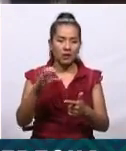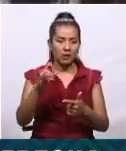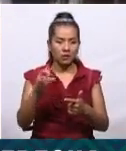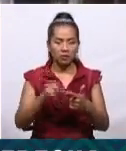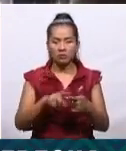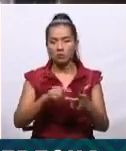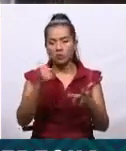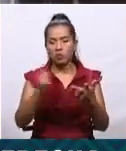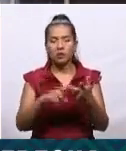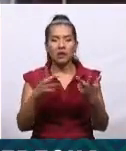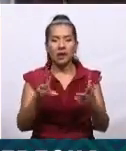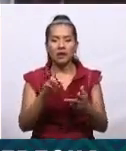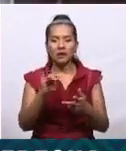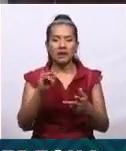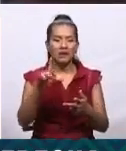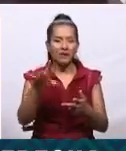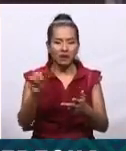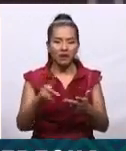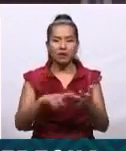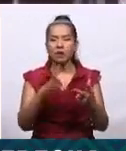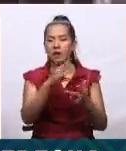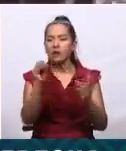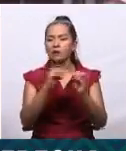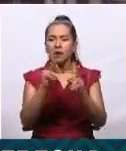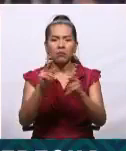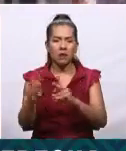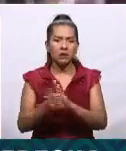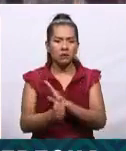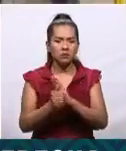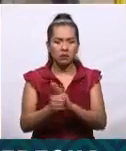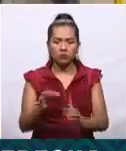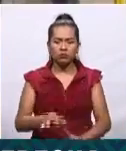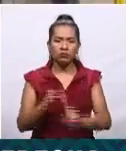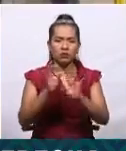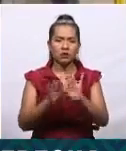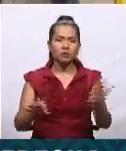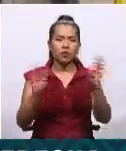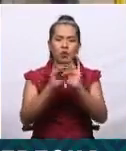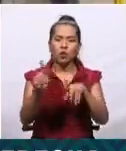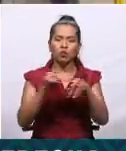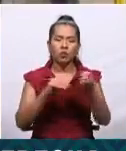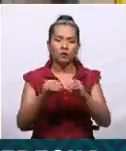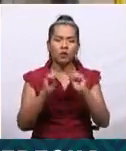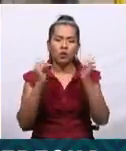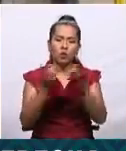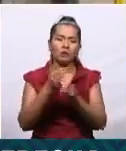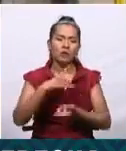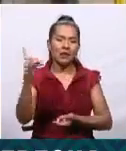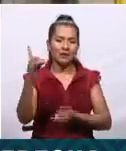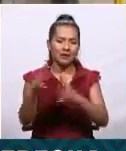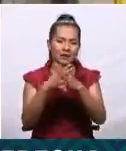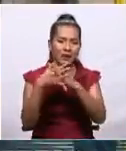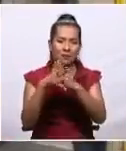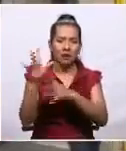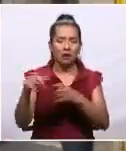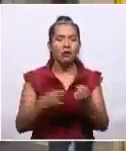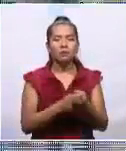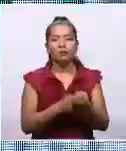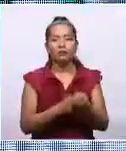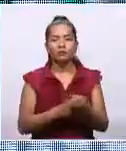la Asociación Nacional del Rifle, y personalidades más importantes de las diferentes corrientes del movimiento conservador estadounidense.